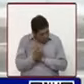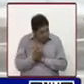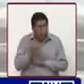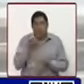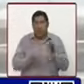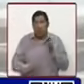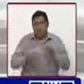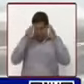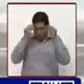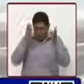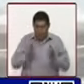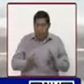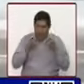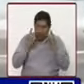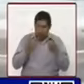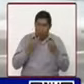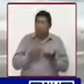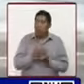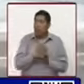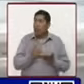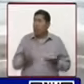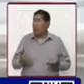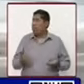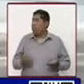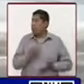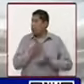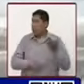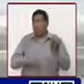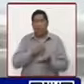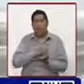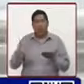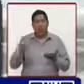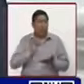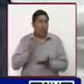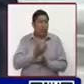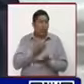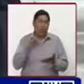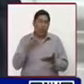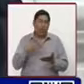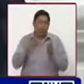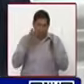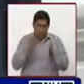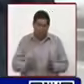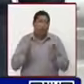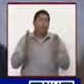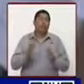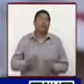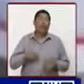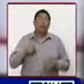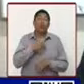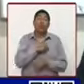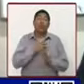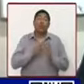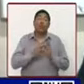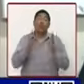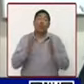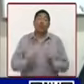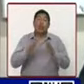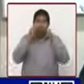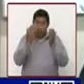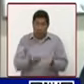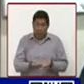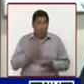sí, los maestros siempre vamos a velar la parte de lo que son los derechos de nuestros estudiantes. Bueno, como representante de los maestros de la unidad